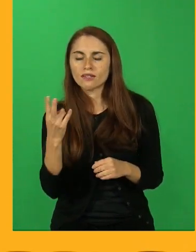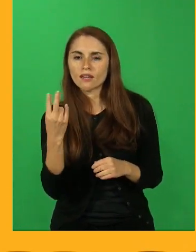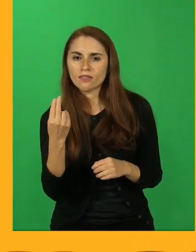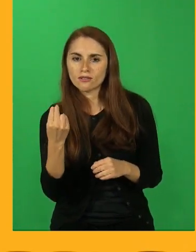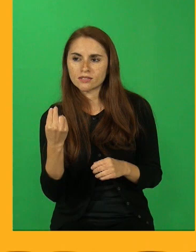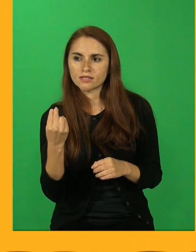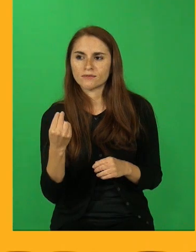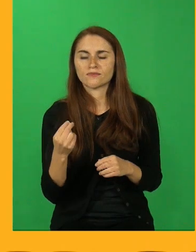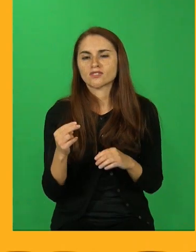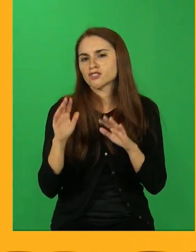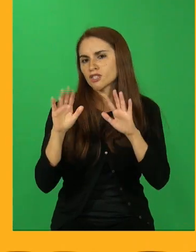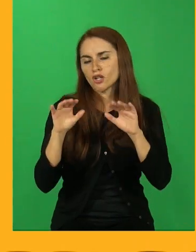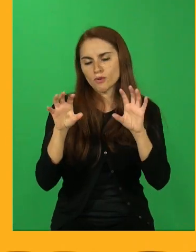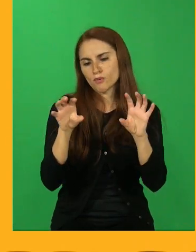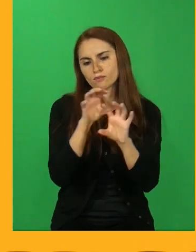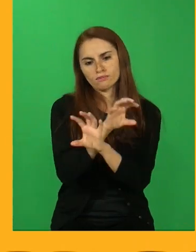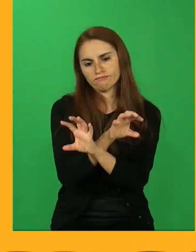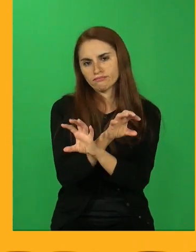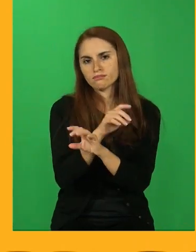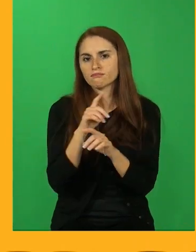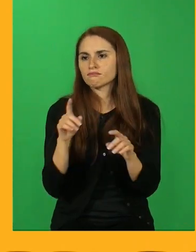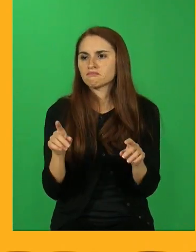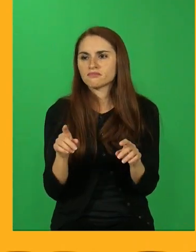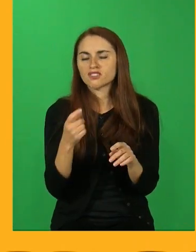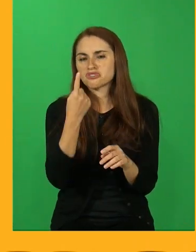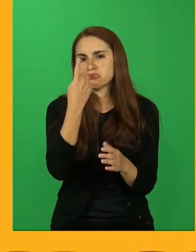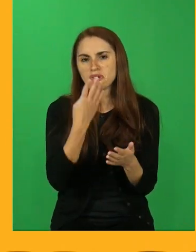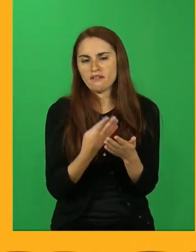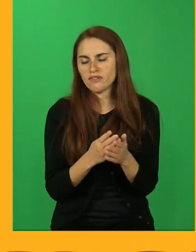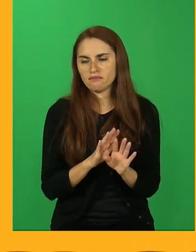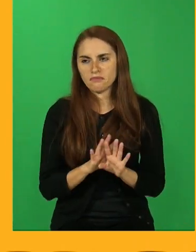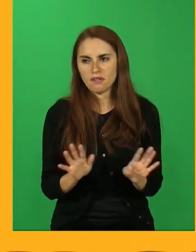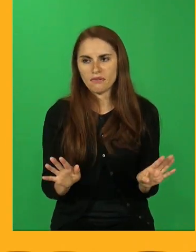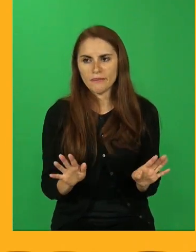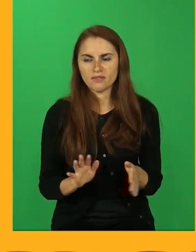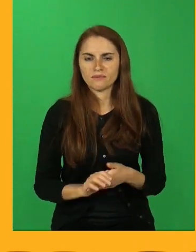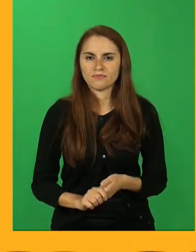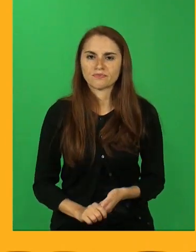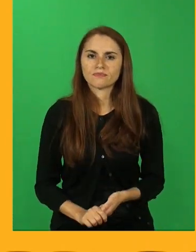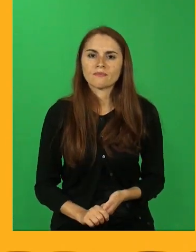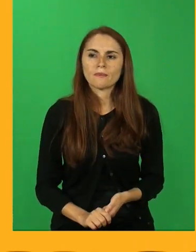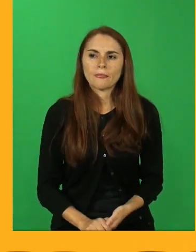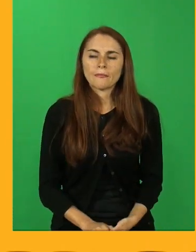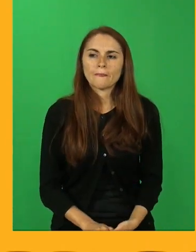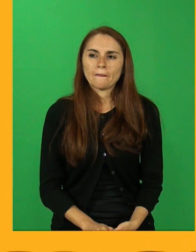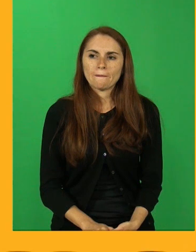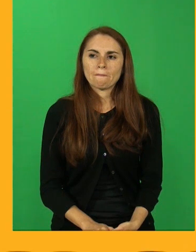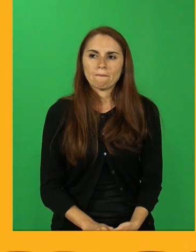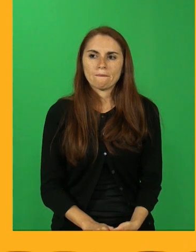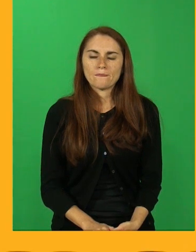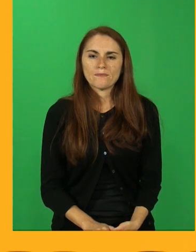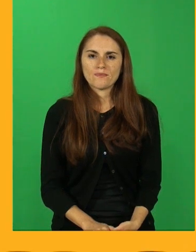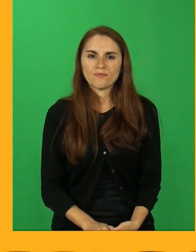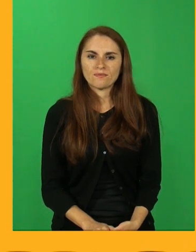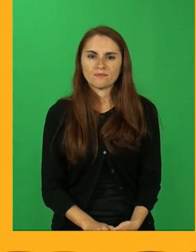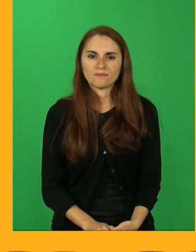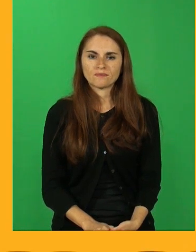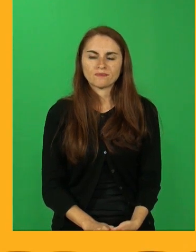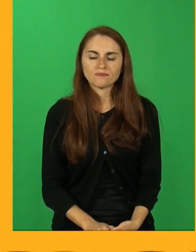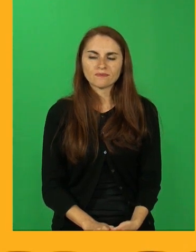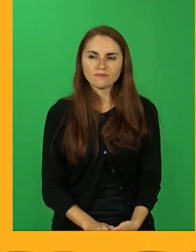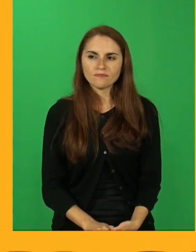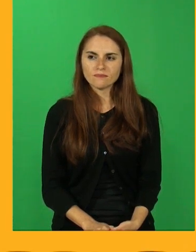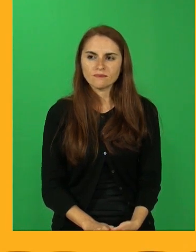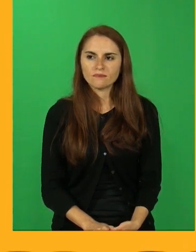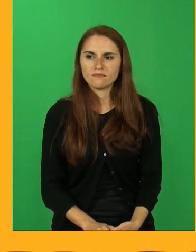ya dijimos que es necesario poner 6 por 2. No, porque aplicamos, ¿no es cierto?, la propiedad conmutativa